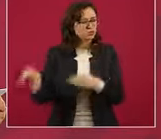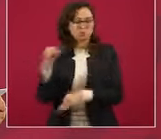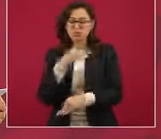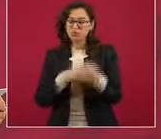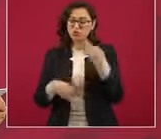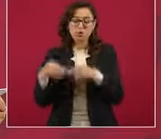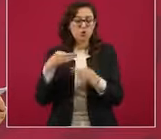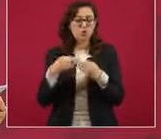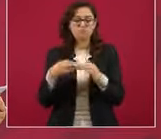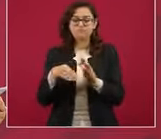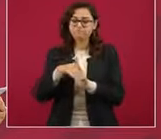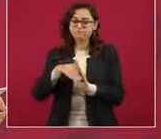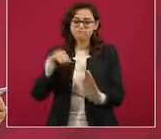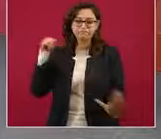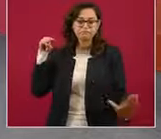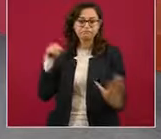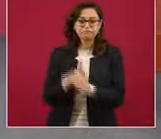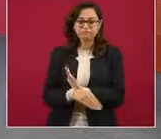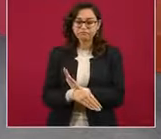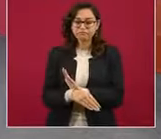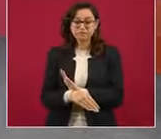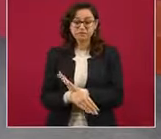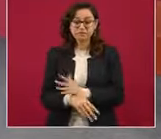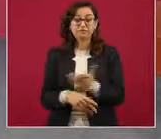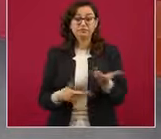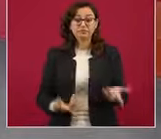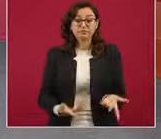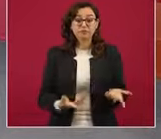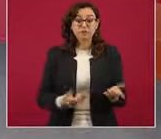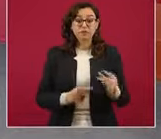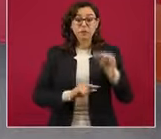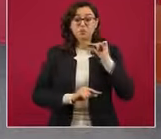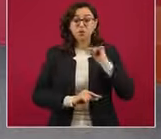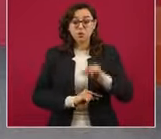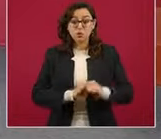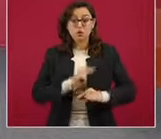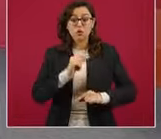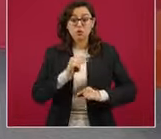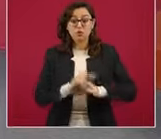fue un proceso de degradación progresivo.